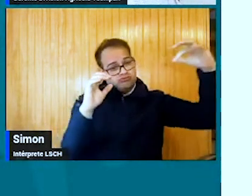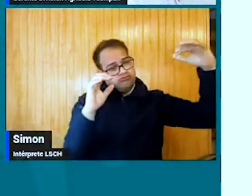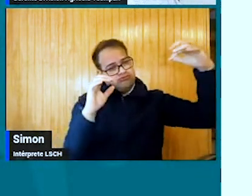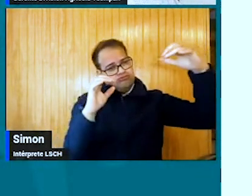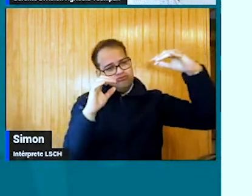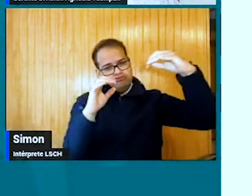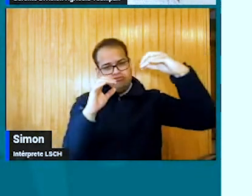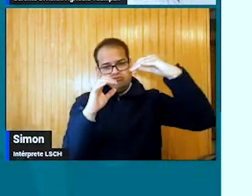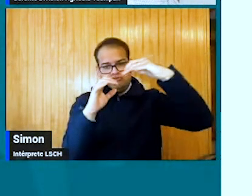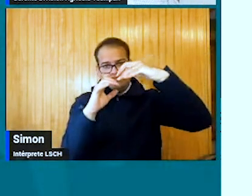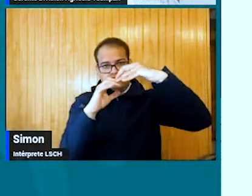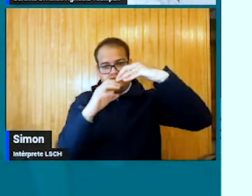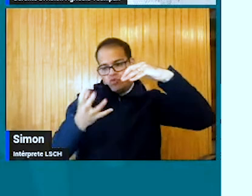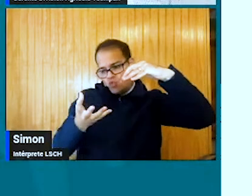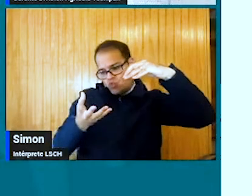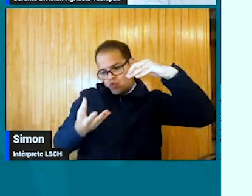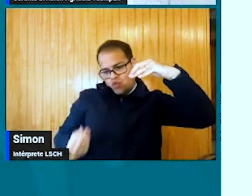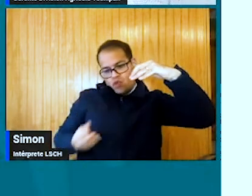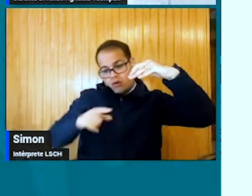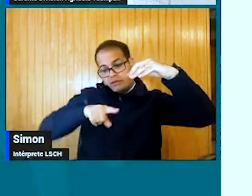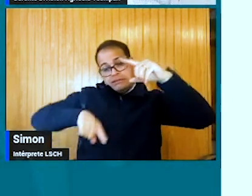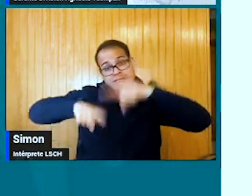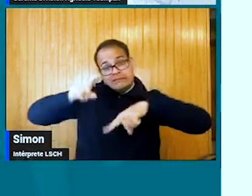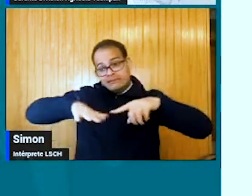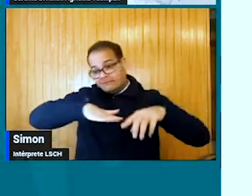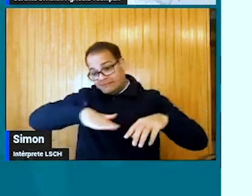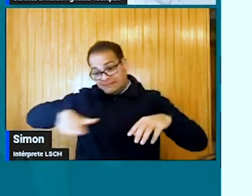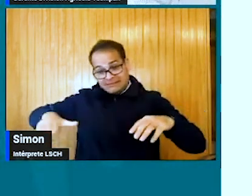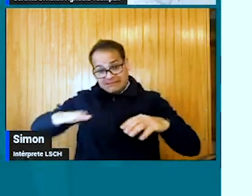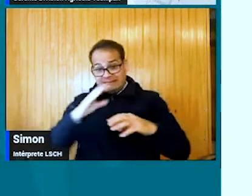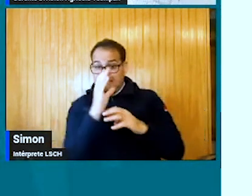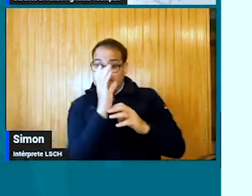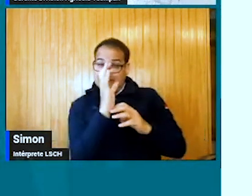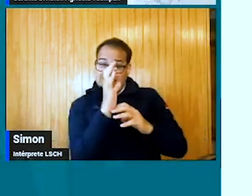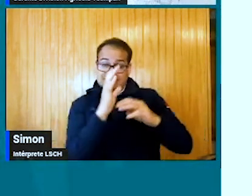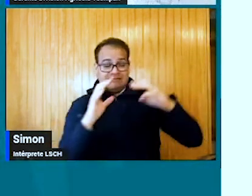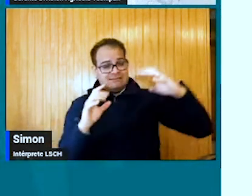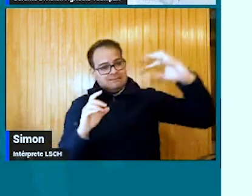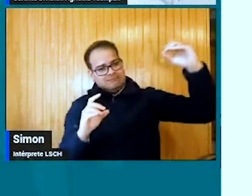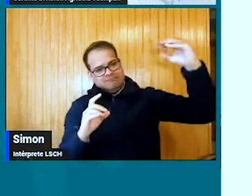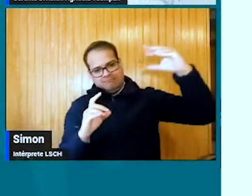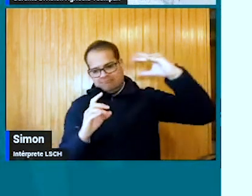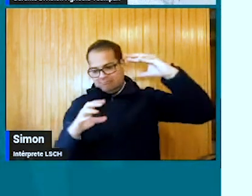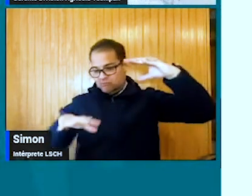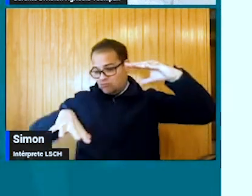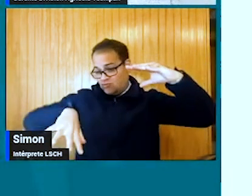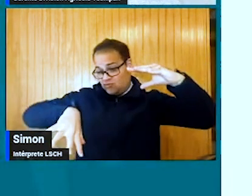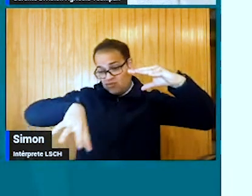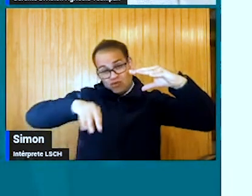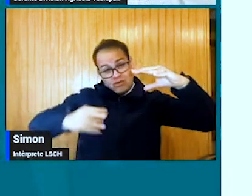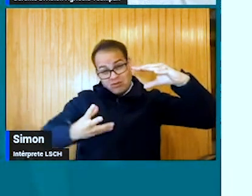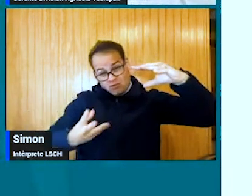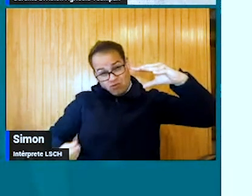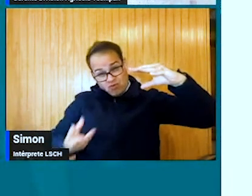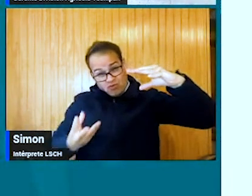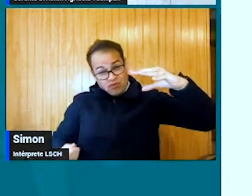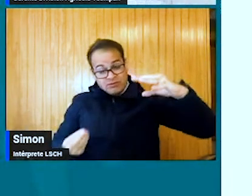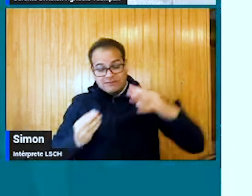el suelo no logra agarrar el calor entregado por el sol del día. Por lo